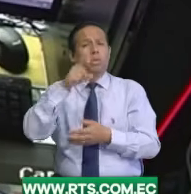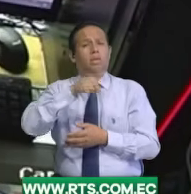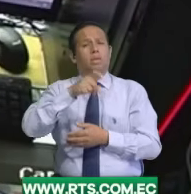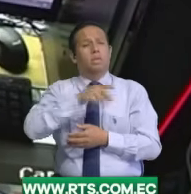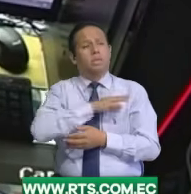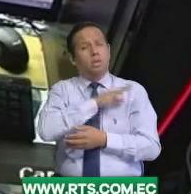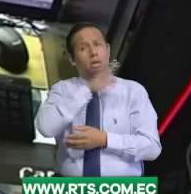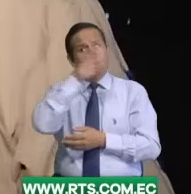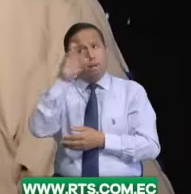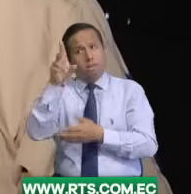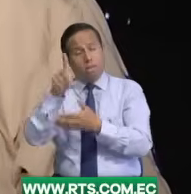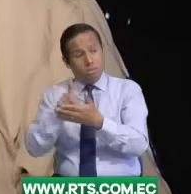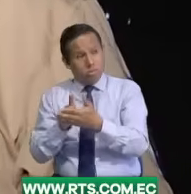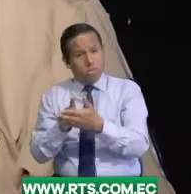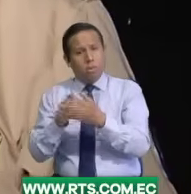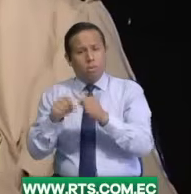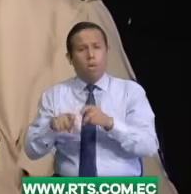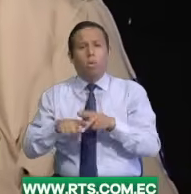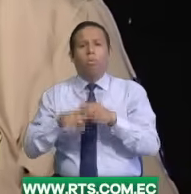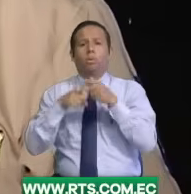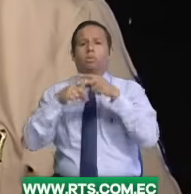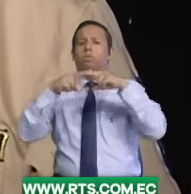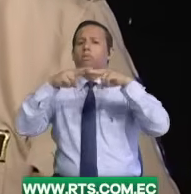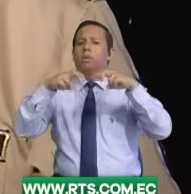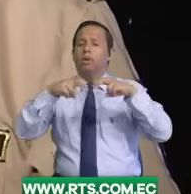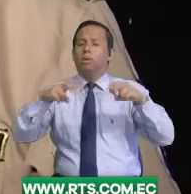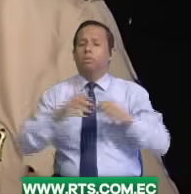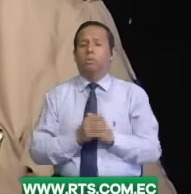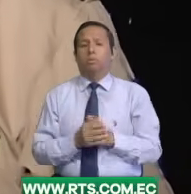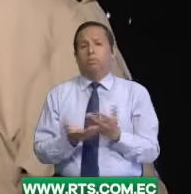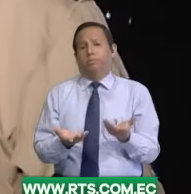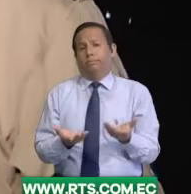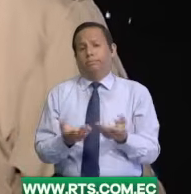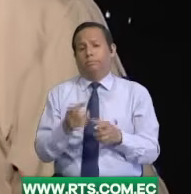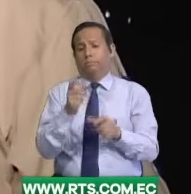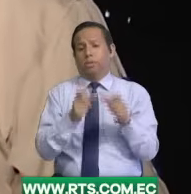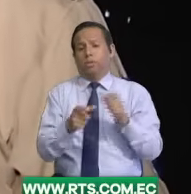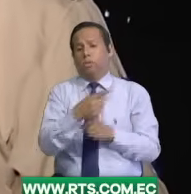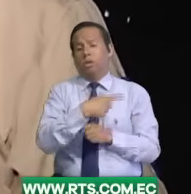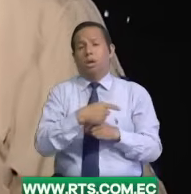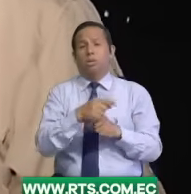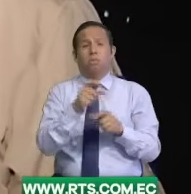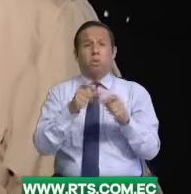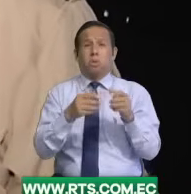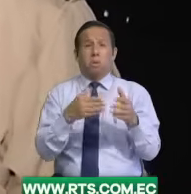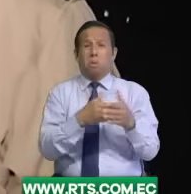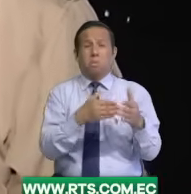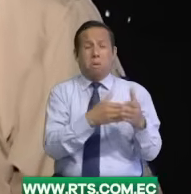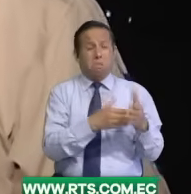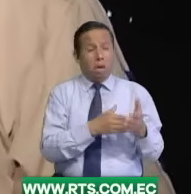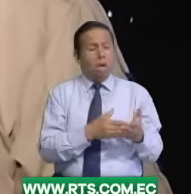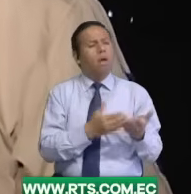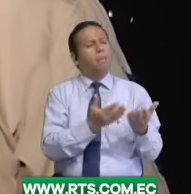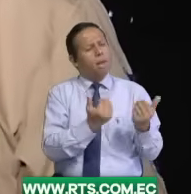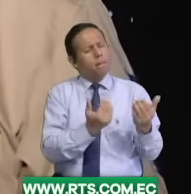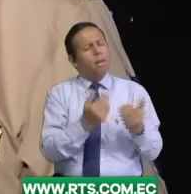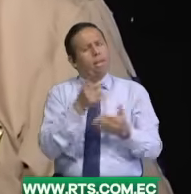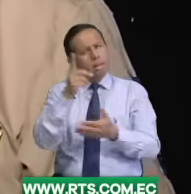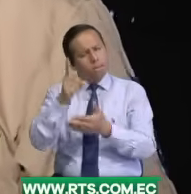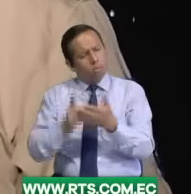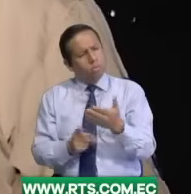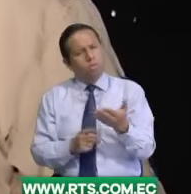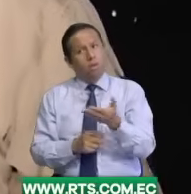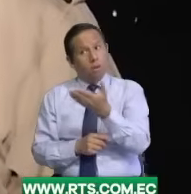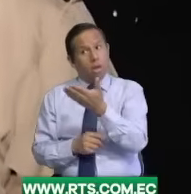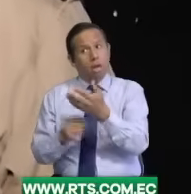una investigación. Efectivamente, necesitamos la denuncia de las personas que están siendo víctimas de este tipo de delitos para que las